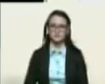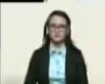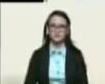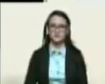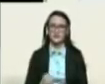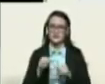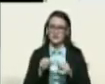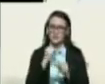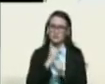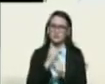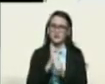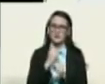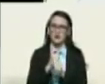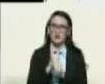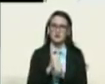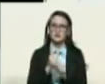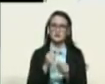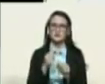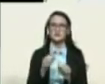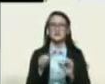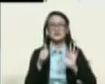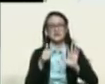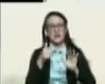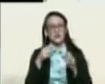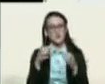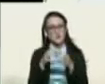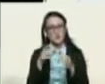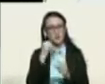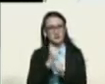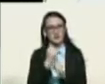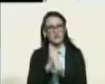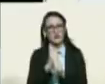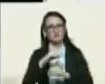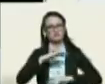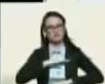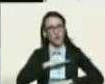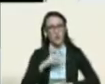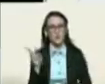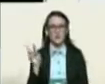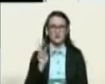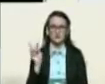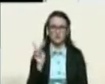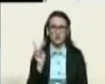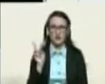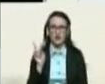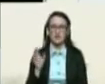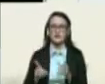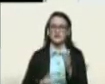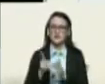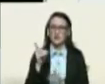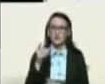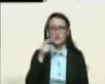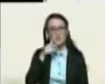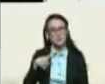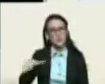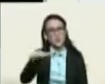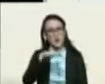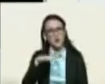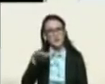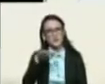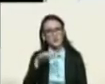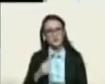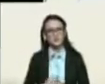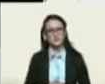seguimos trabajando en el marco de las seis líneas estratégicas por el bien de Venezuela, por el desarrollo de nuestro país,